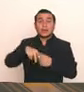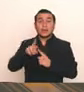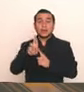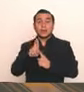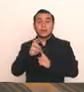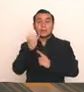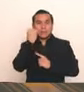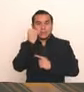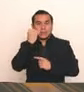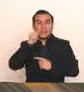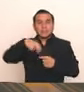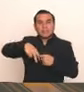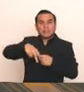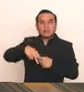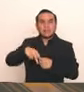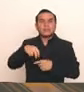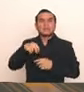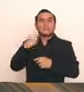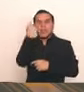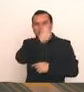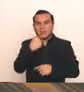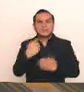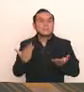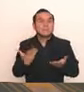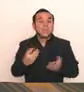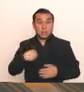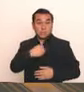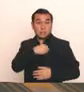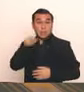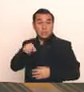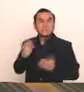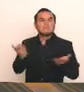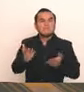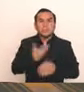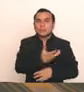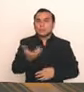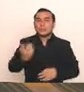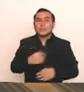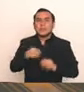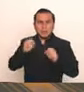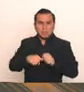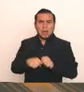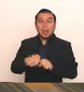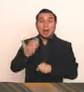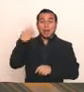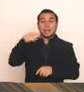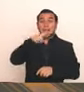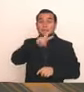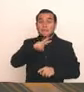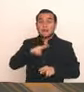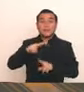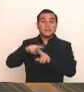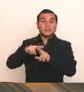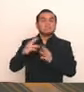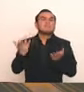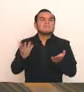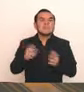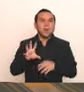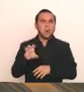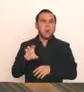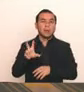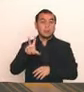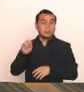se robaron más de 37.000 millones de dólares sumemos a los diseños del frente pues claro el dinero alcanza cuando nadie roba periodista se lo